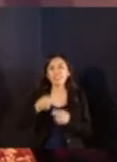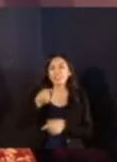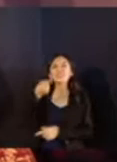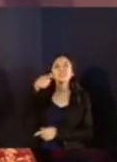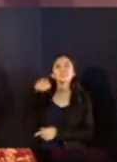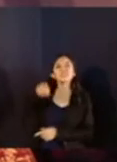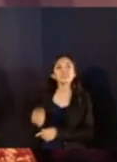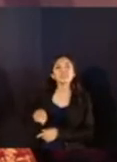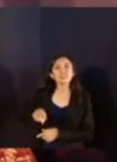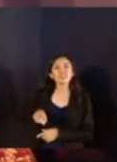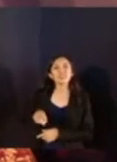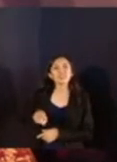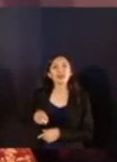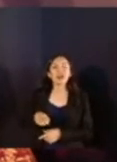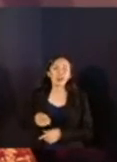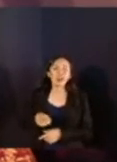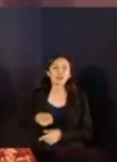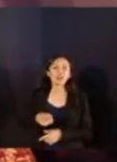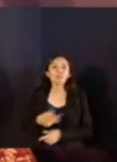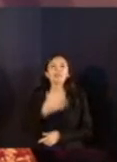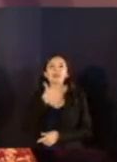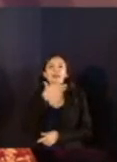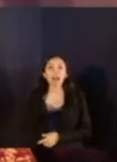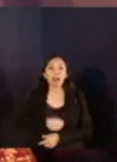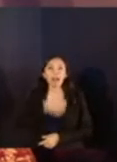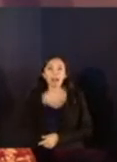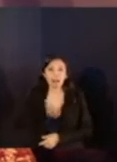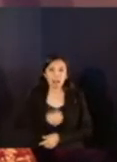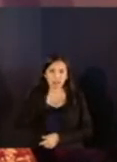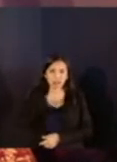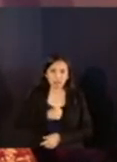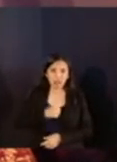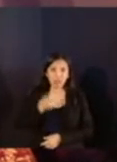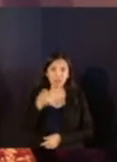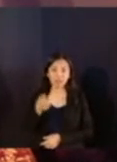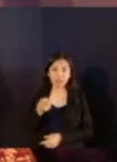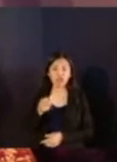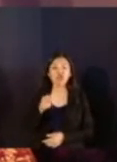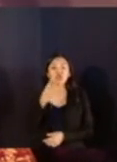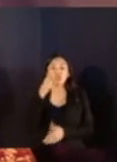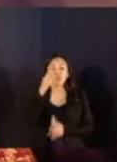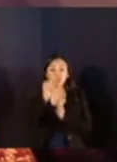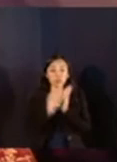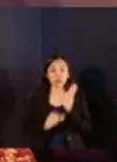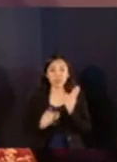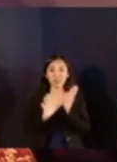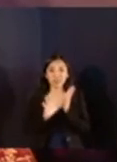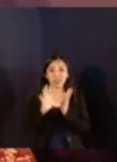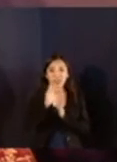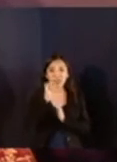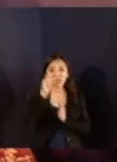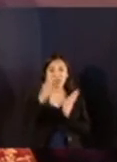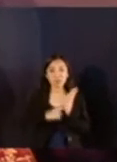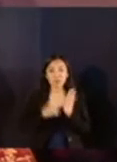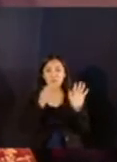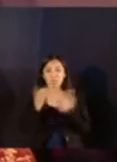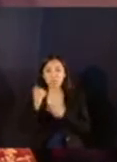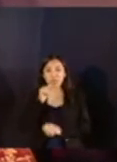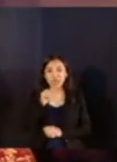Carranza fue eso, que a 2 meses de promulgada la Constitución en